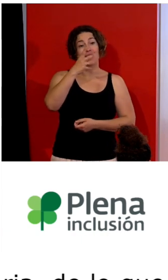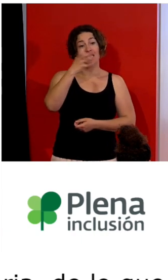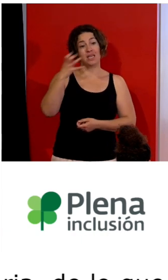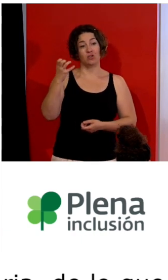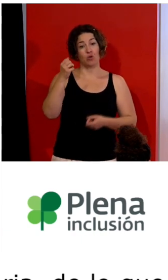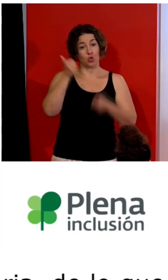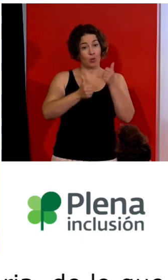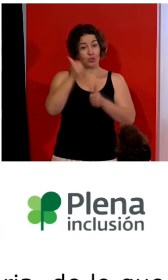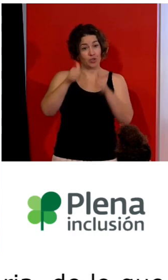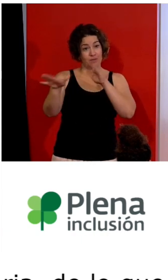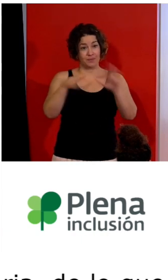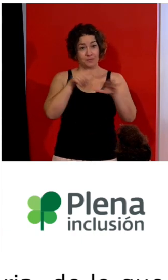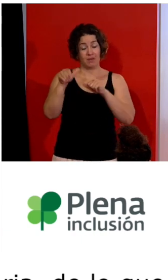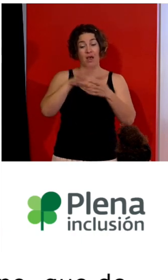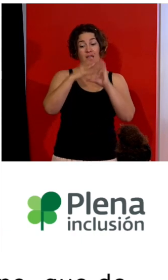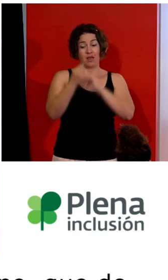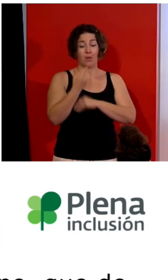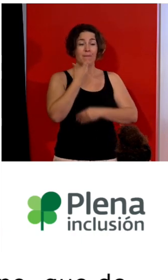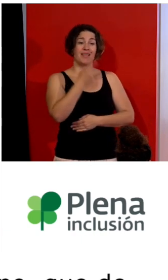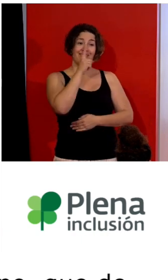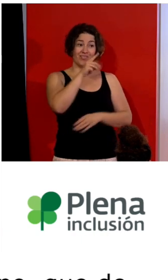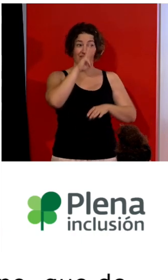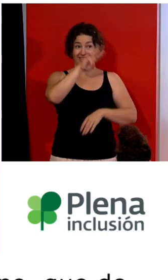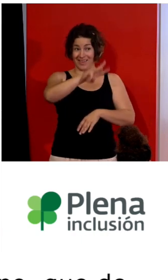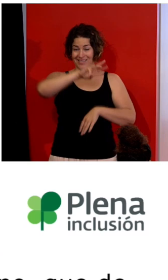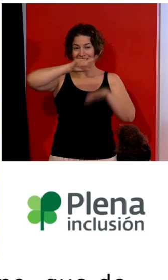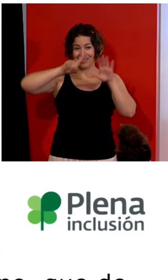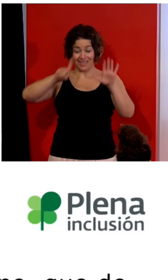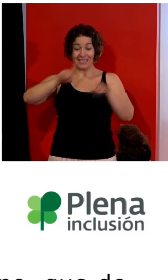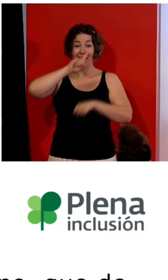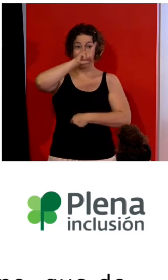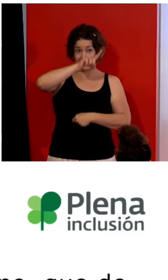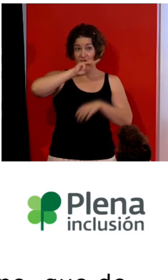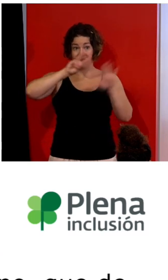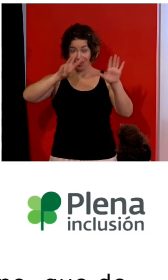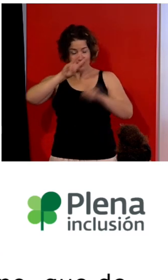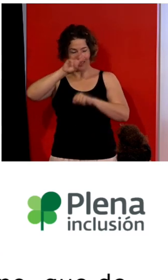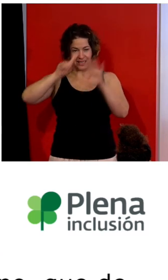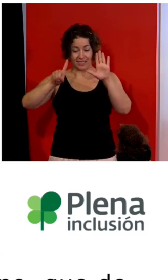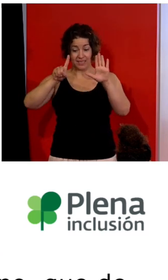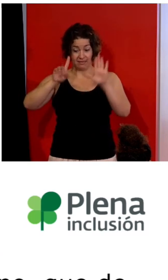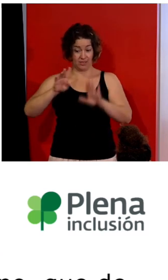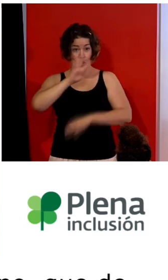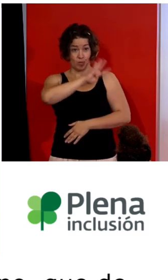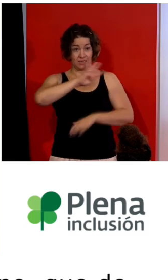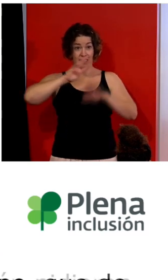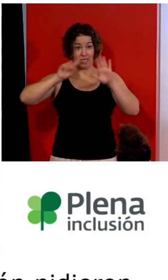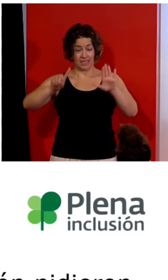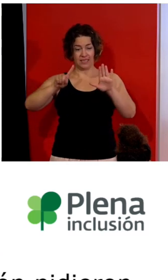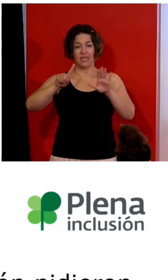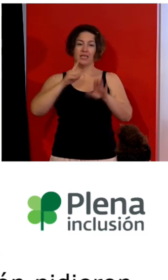admitidos, adaptación pidieron 136 y de estos 136, 96 eran de